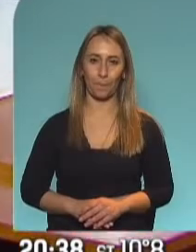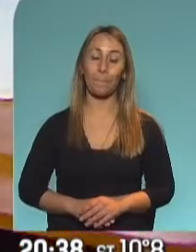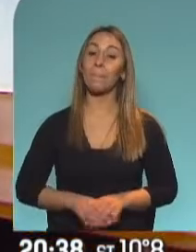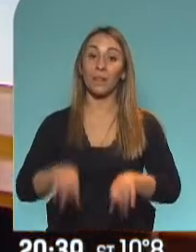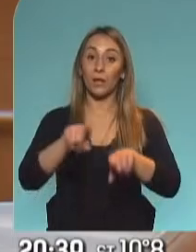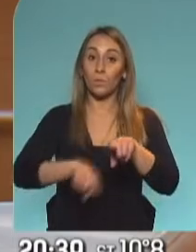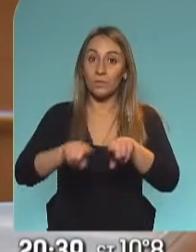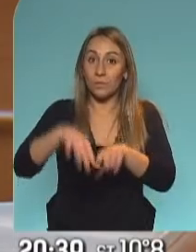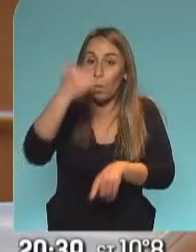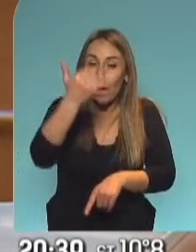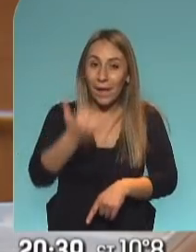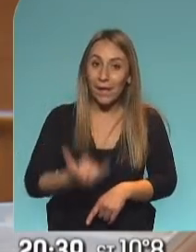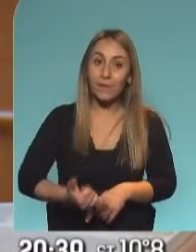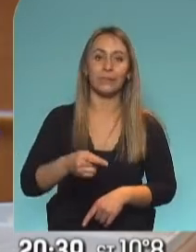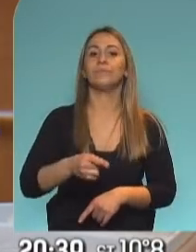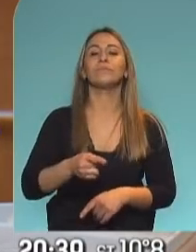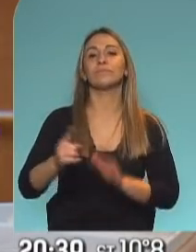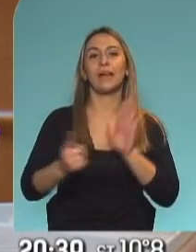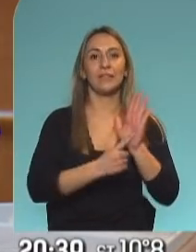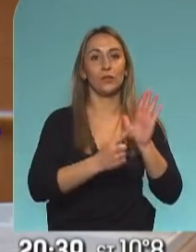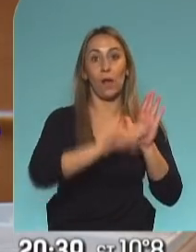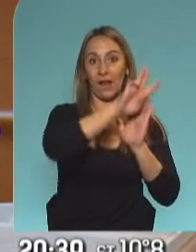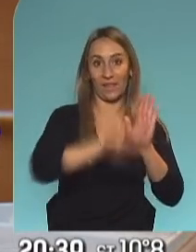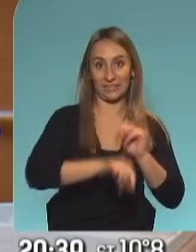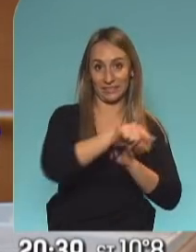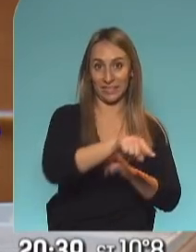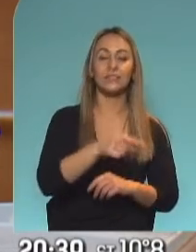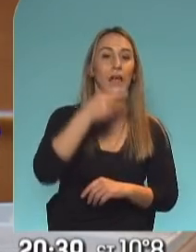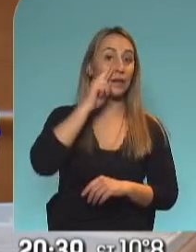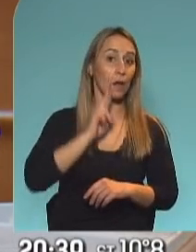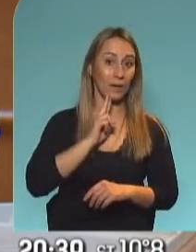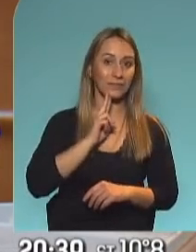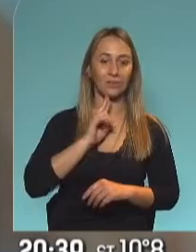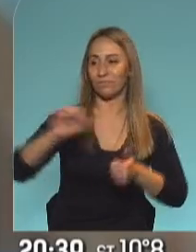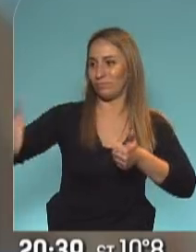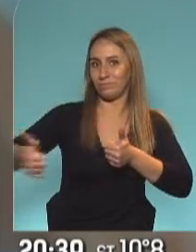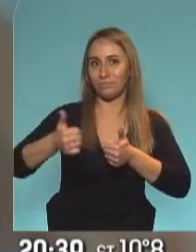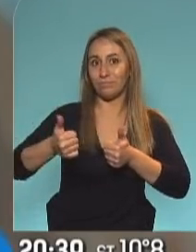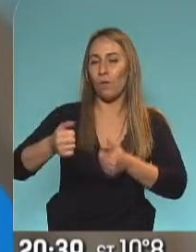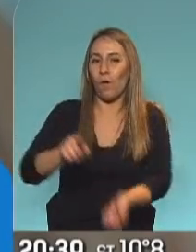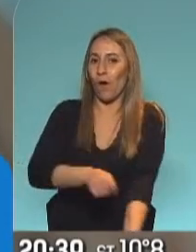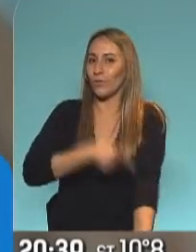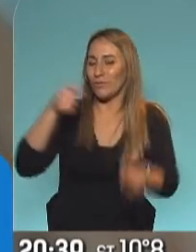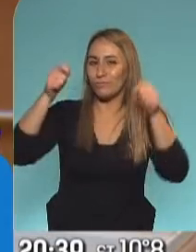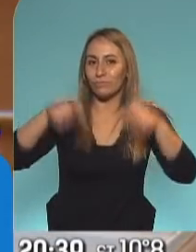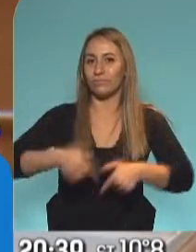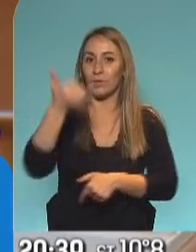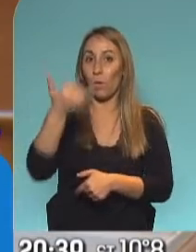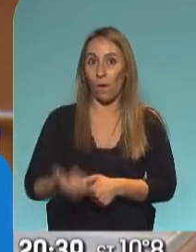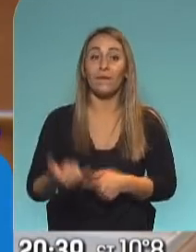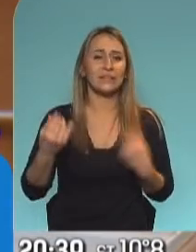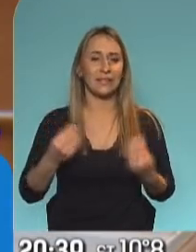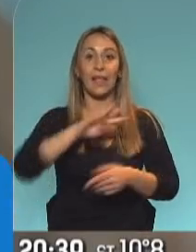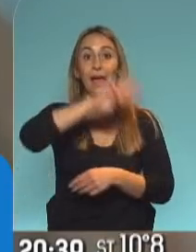Como todos los jueves, Fernanda Raberta, titular de ANSES, nos acompaña para lo que ya es una costumbre todos los jueves con nosotros, que es ANSES